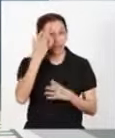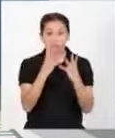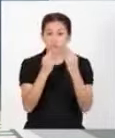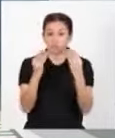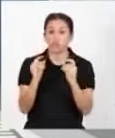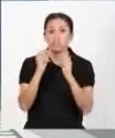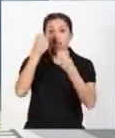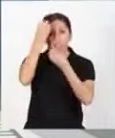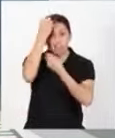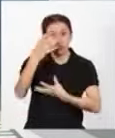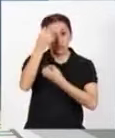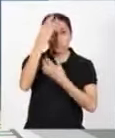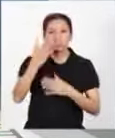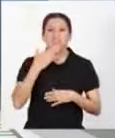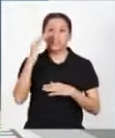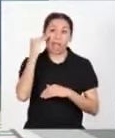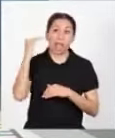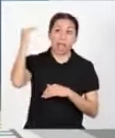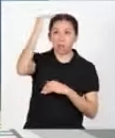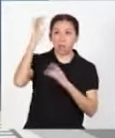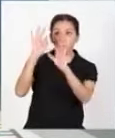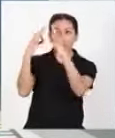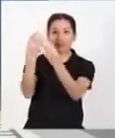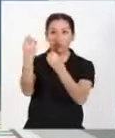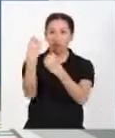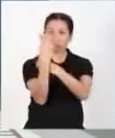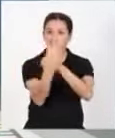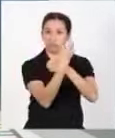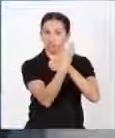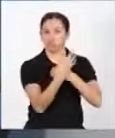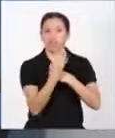información junto con los adultos de la familia.